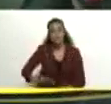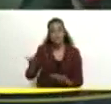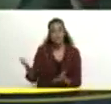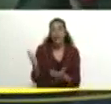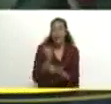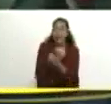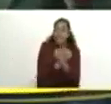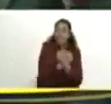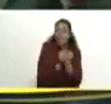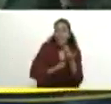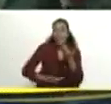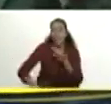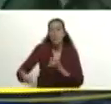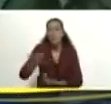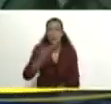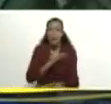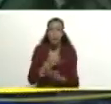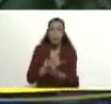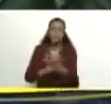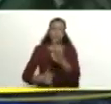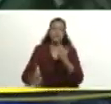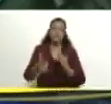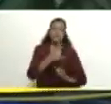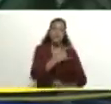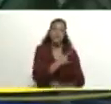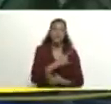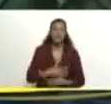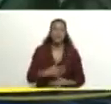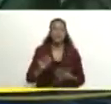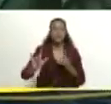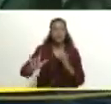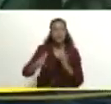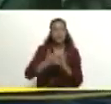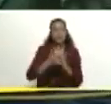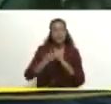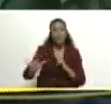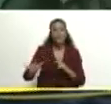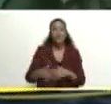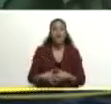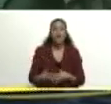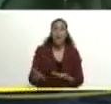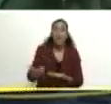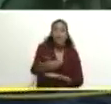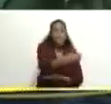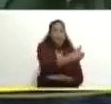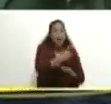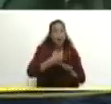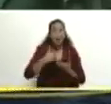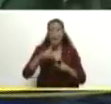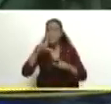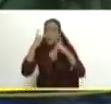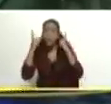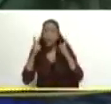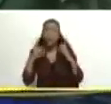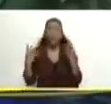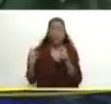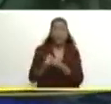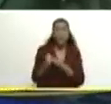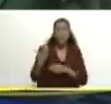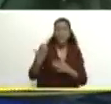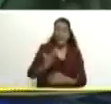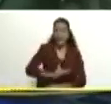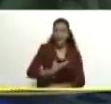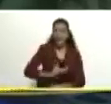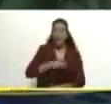con amor se paga. Siga adelante, brindándole amor a este pueblo, que cada día lo que yo recojo aquí en los barrios de La Guaira, Cerro Arriba, junto a mi hermano el alcalde